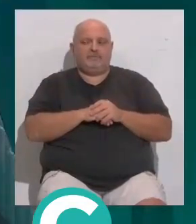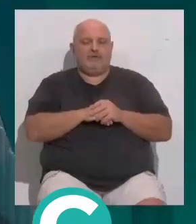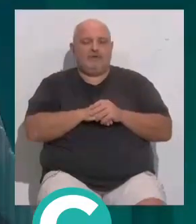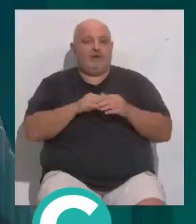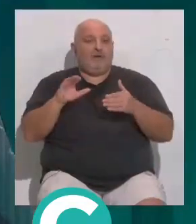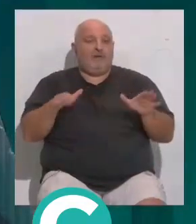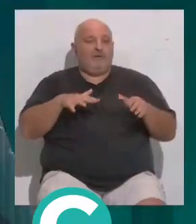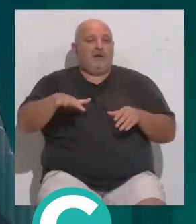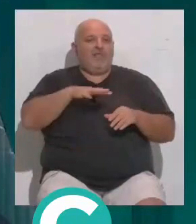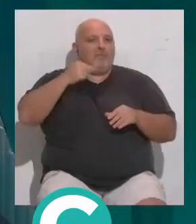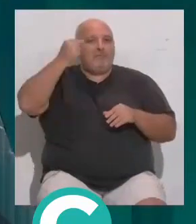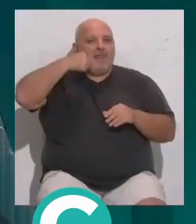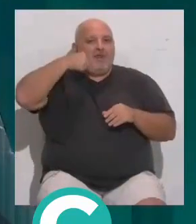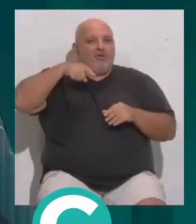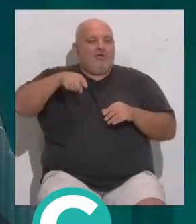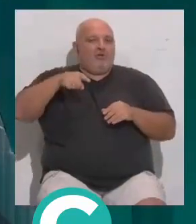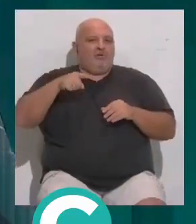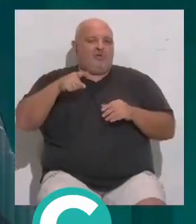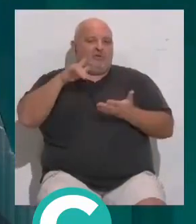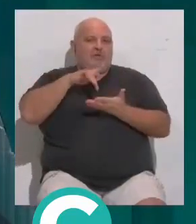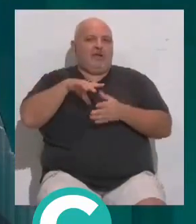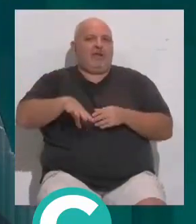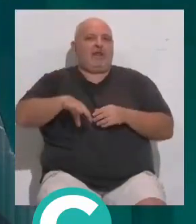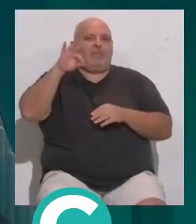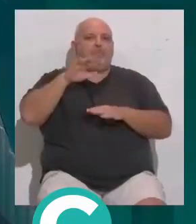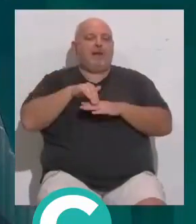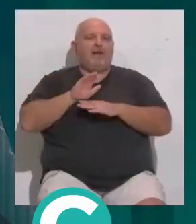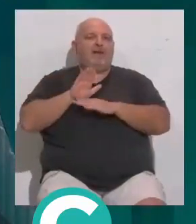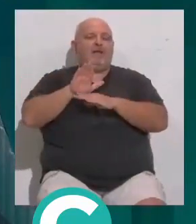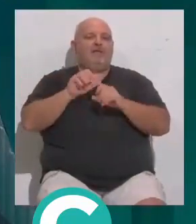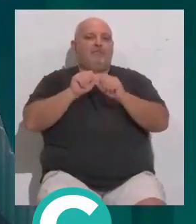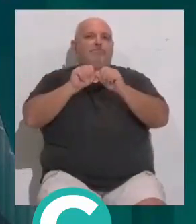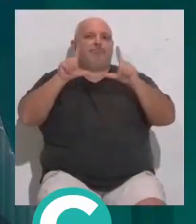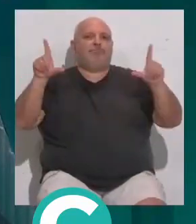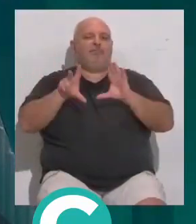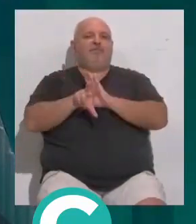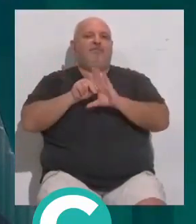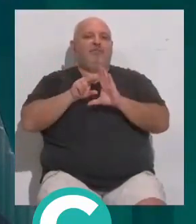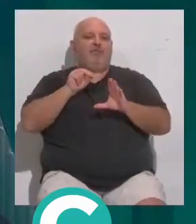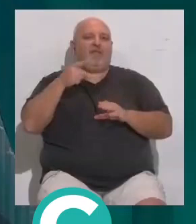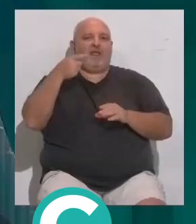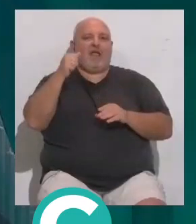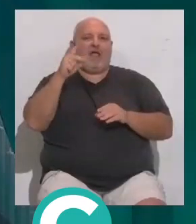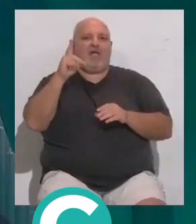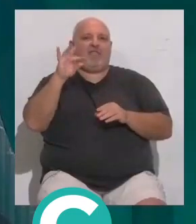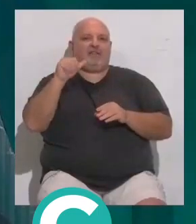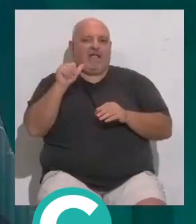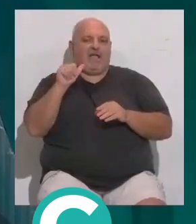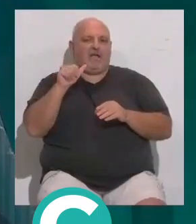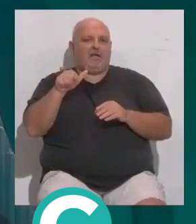Y la Plaza del Palillero ha sido el espacio elegido para el estreno del videoclip Gadita, un